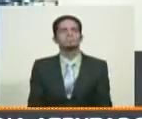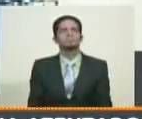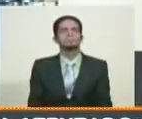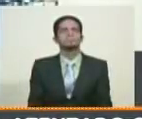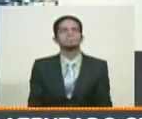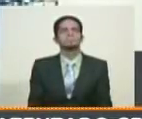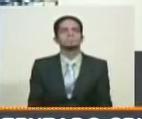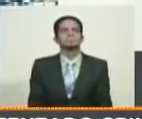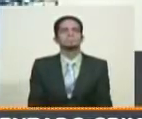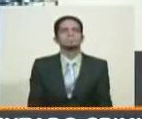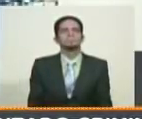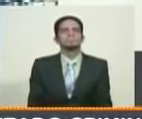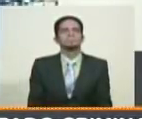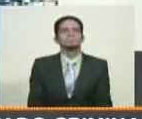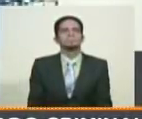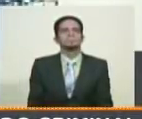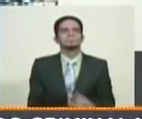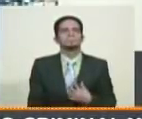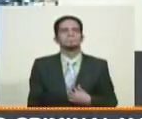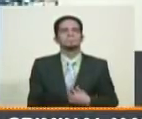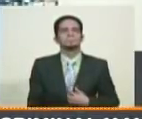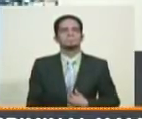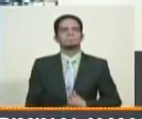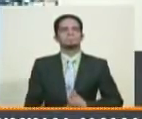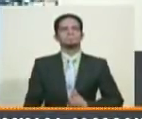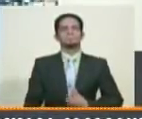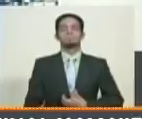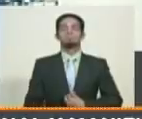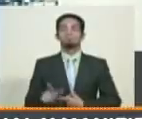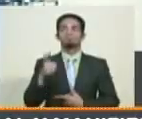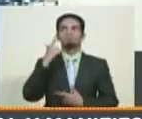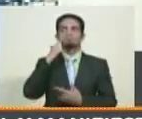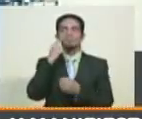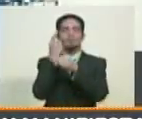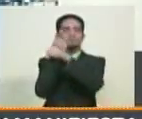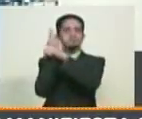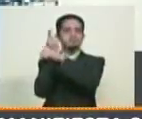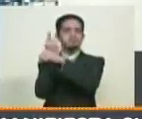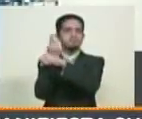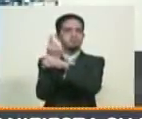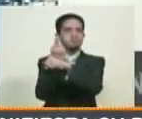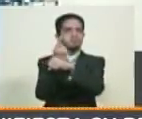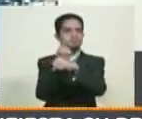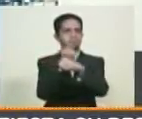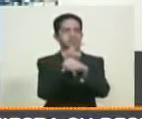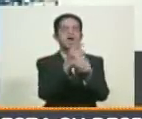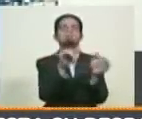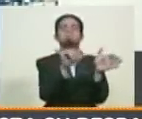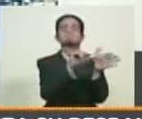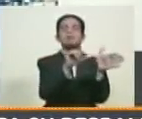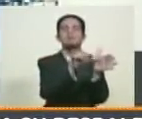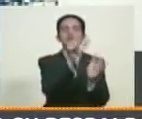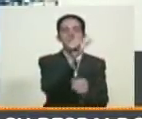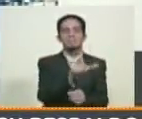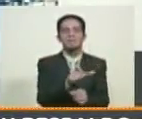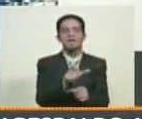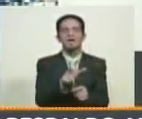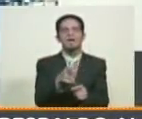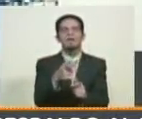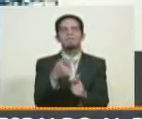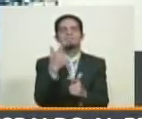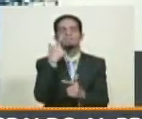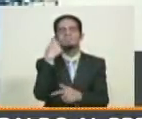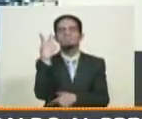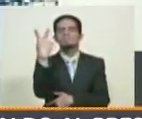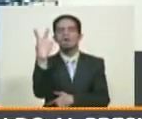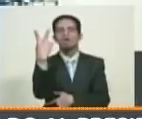Maduro Moros. Se activaron cargas explosivas dirigidas hacia la tarima presidencial con el uso de dos